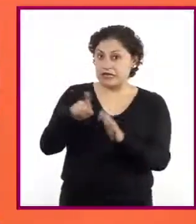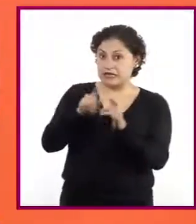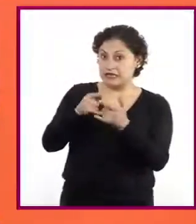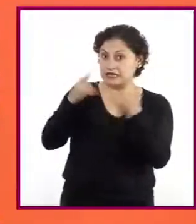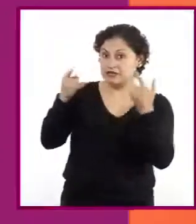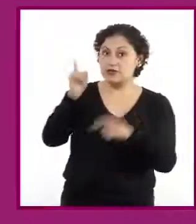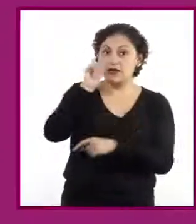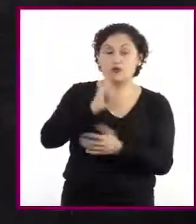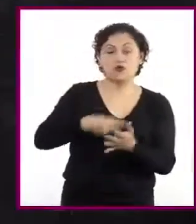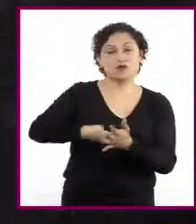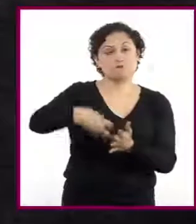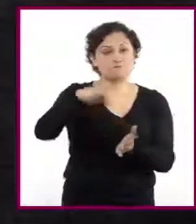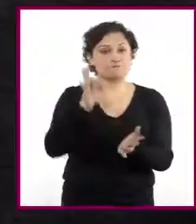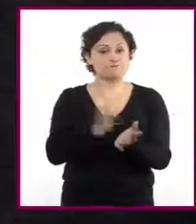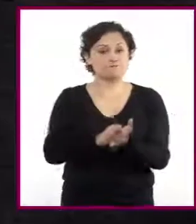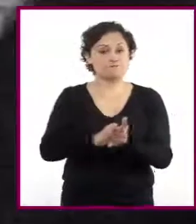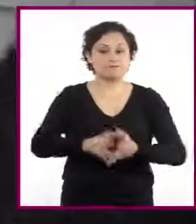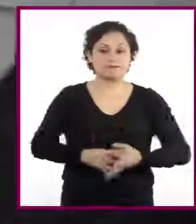valiente.